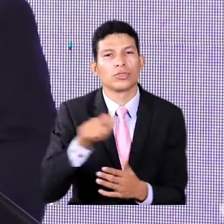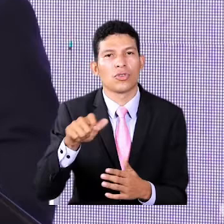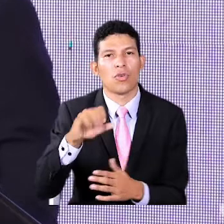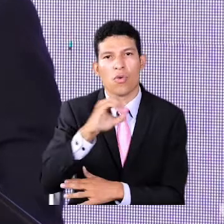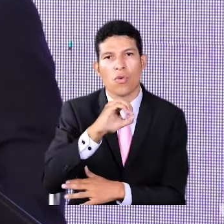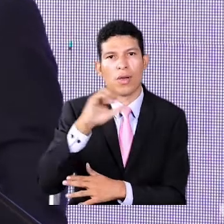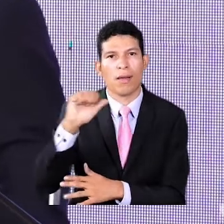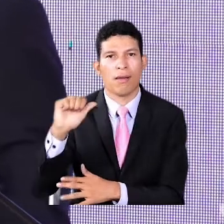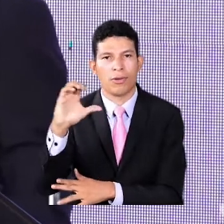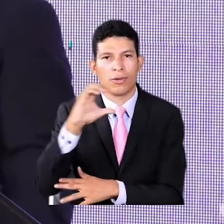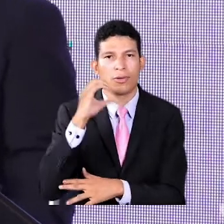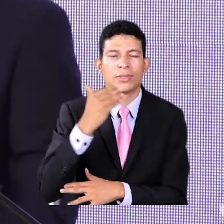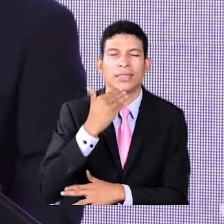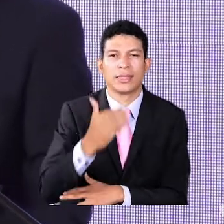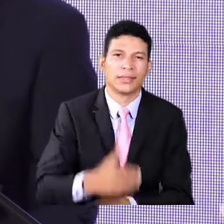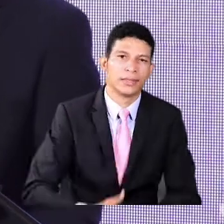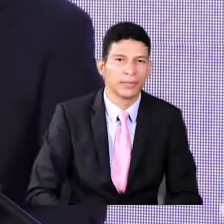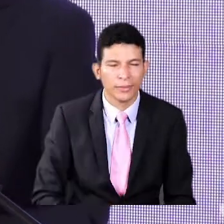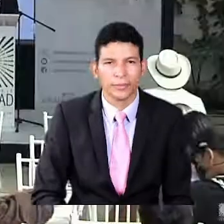muchísimas gracias